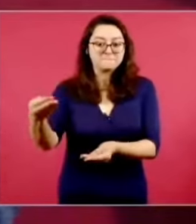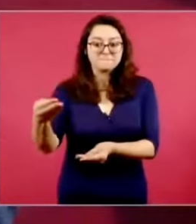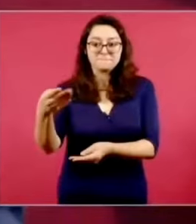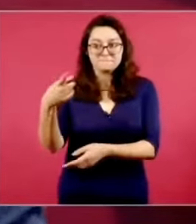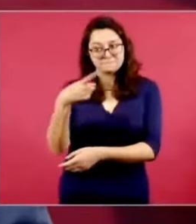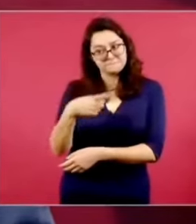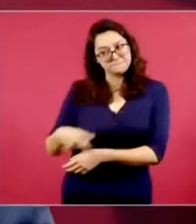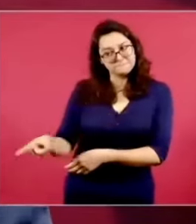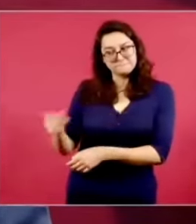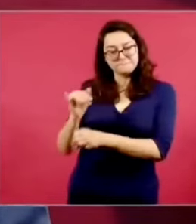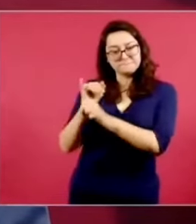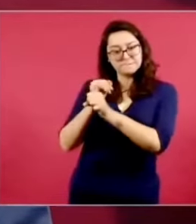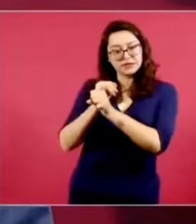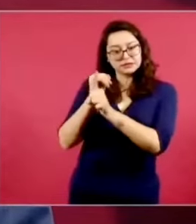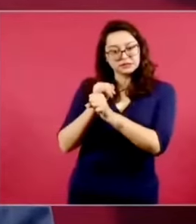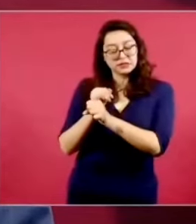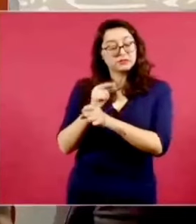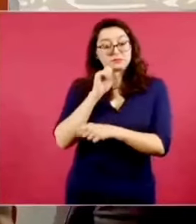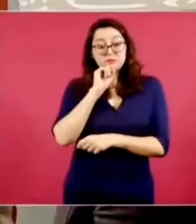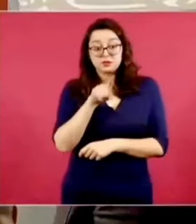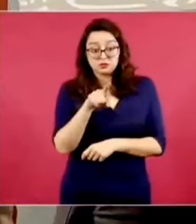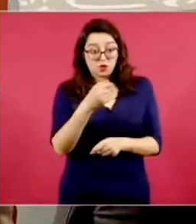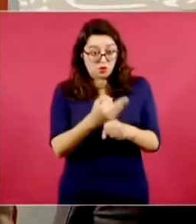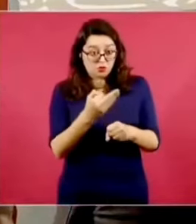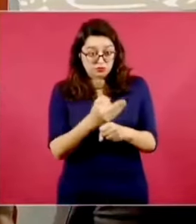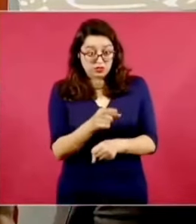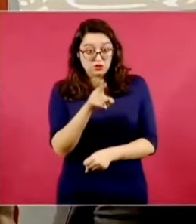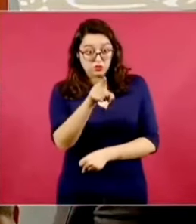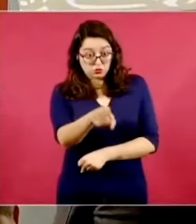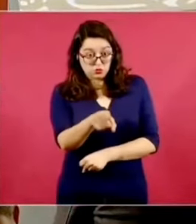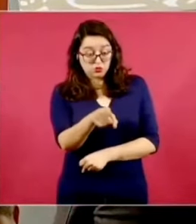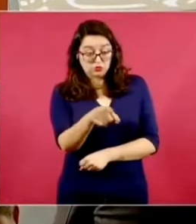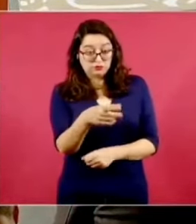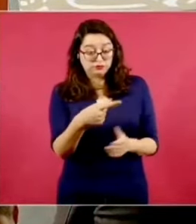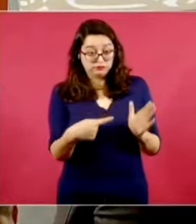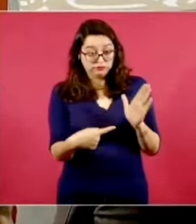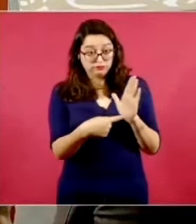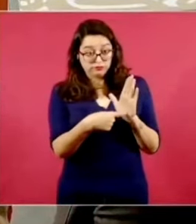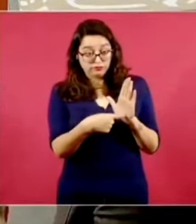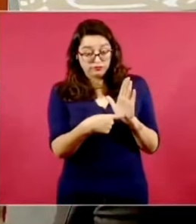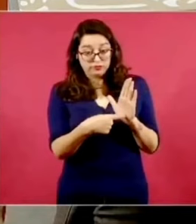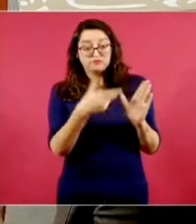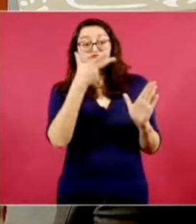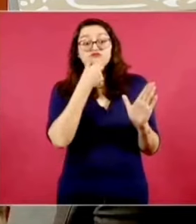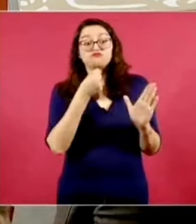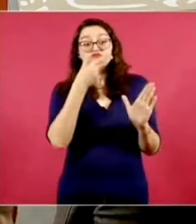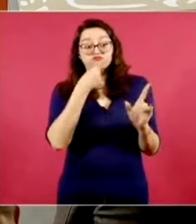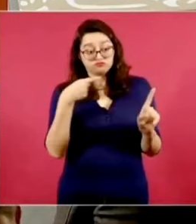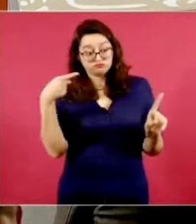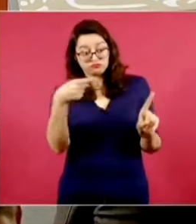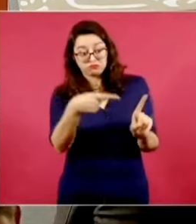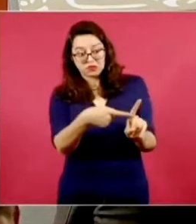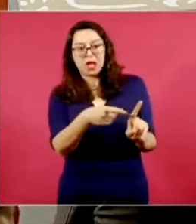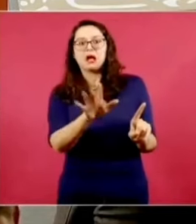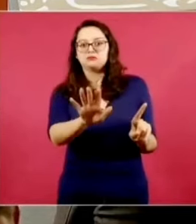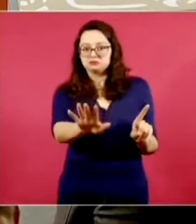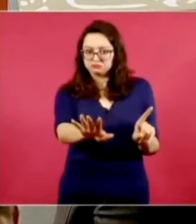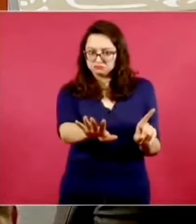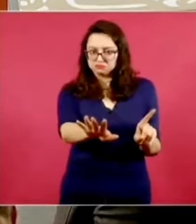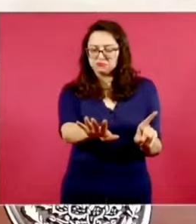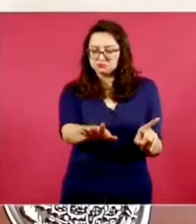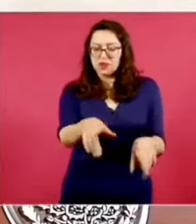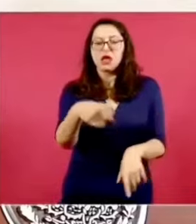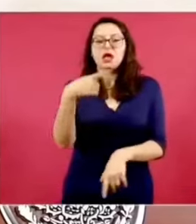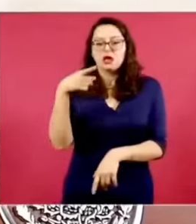Es lo mismo que el caso que estás planteando. La Secretaría de la Función Pública va a revisar, nada